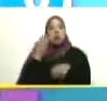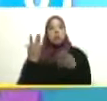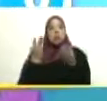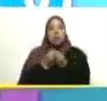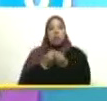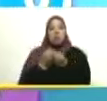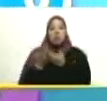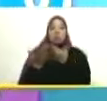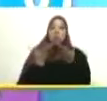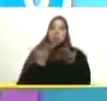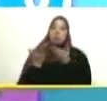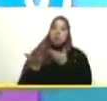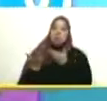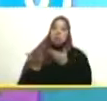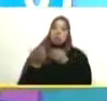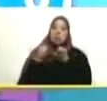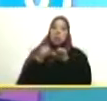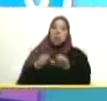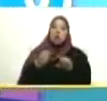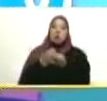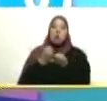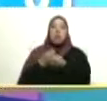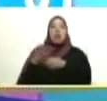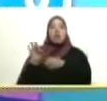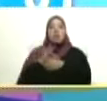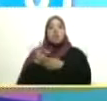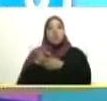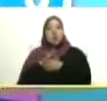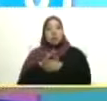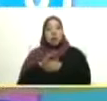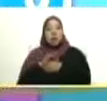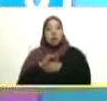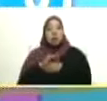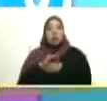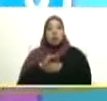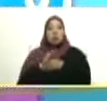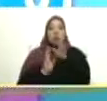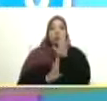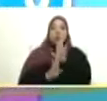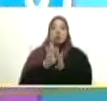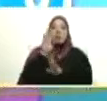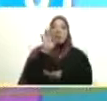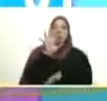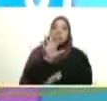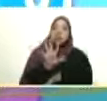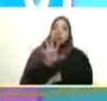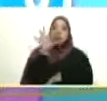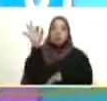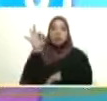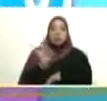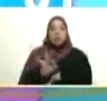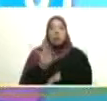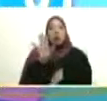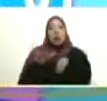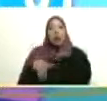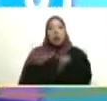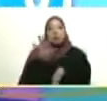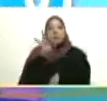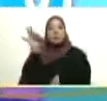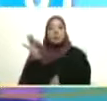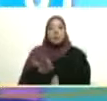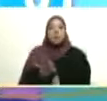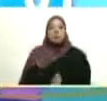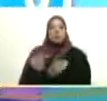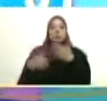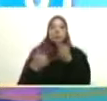se recauda para el mantenimiento y funcionamiento del urbanismo, reservar un 5, 10 o 15% de acuerdo a la magnitud